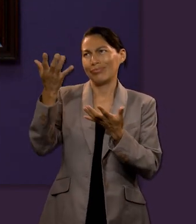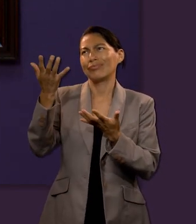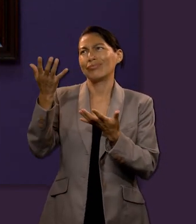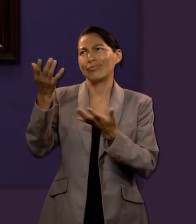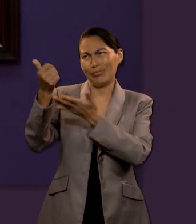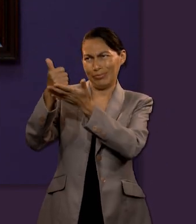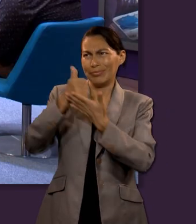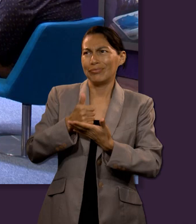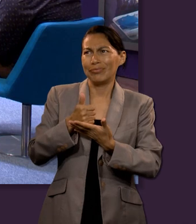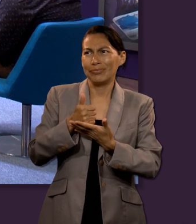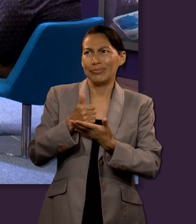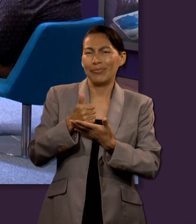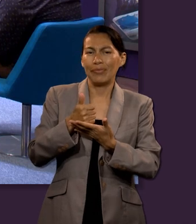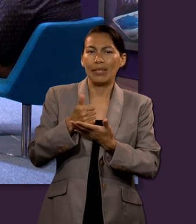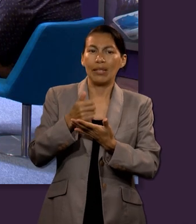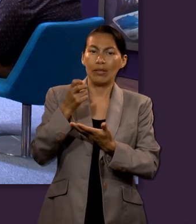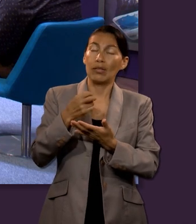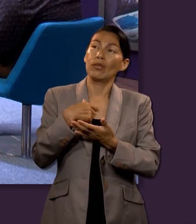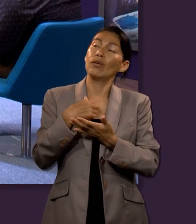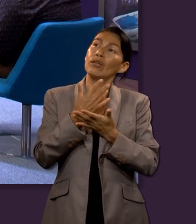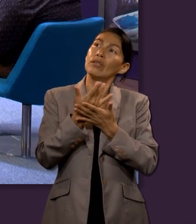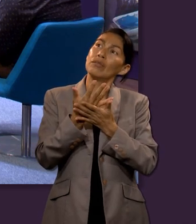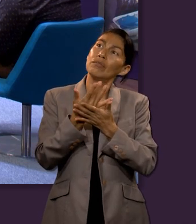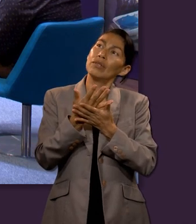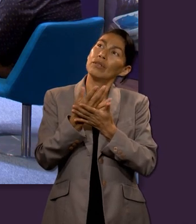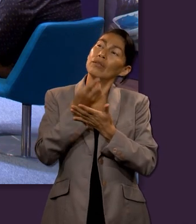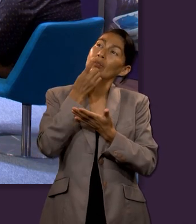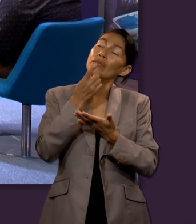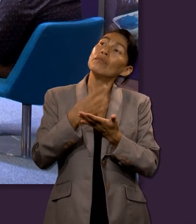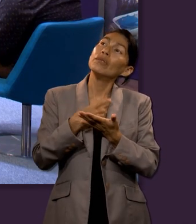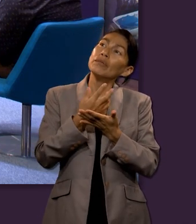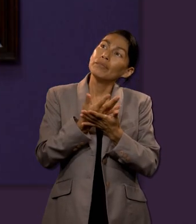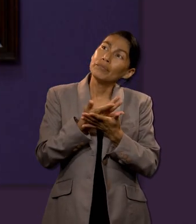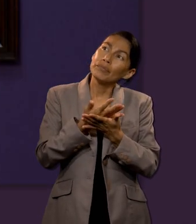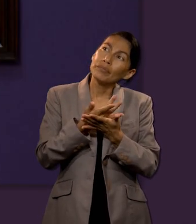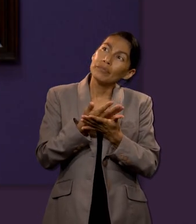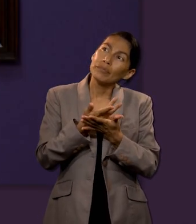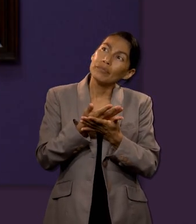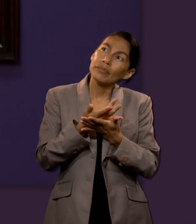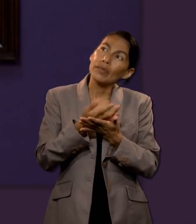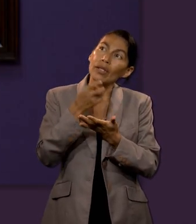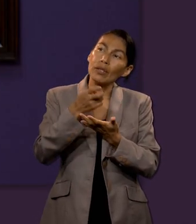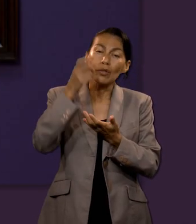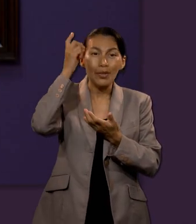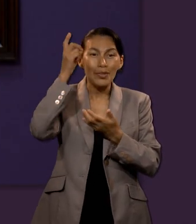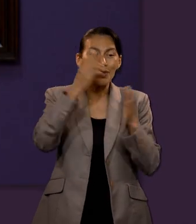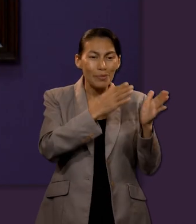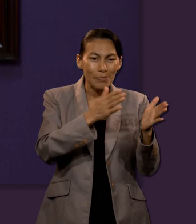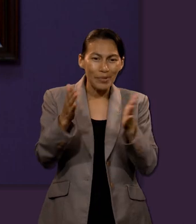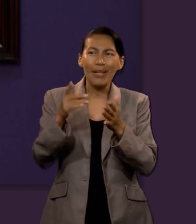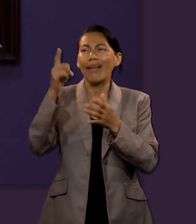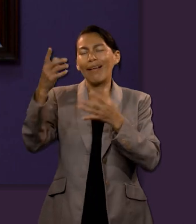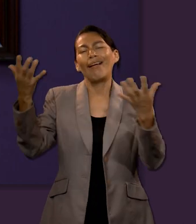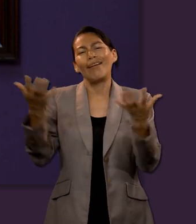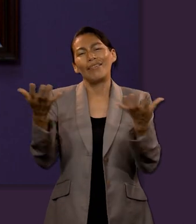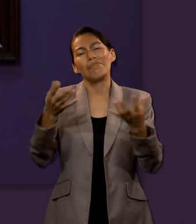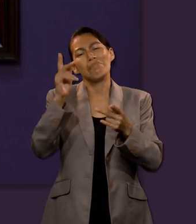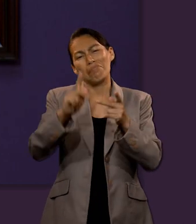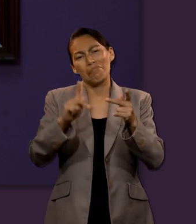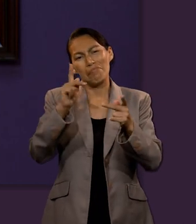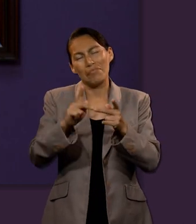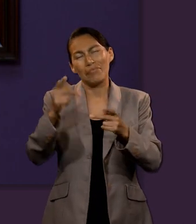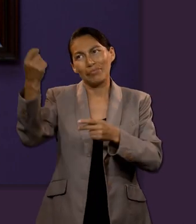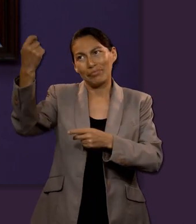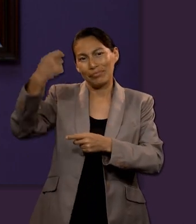rompecabezas allí solamente vemos una parte del panorama y lo podemos verlo todo pero ya cuando tenemos todo el panorama completo podemos